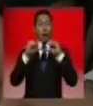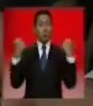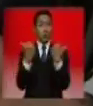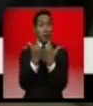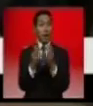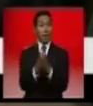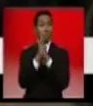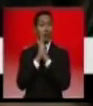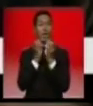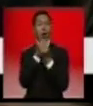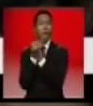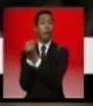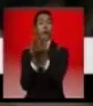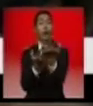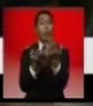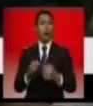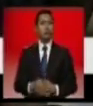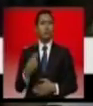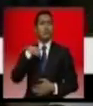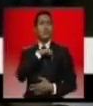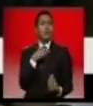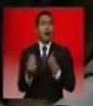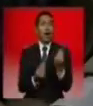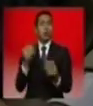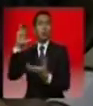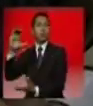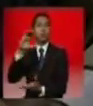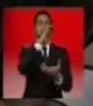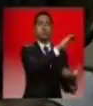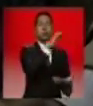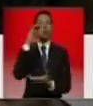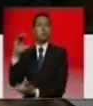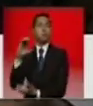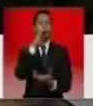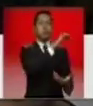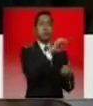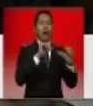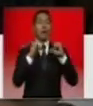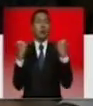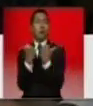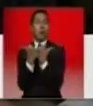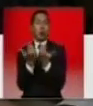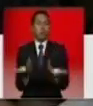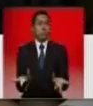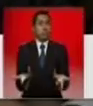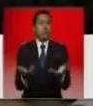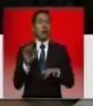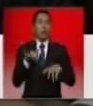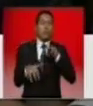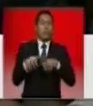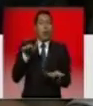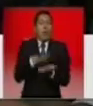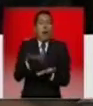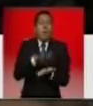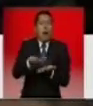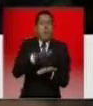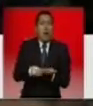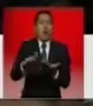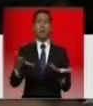más de 230 mil papeles, tuvimos que incrementar hasta con personal externo, máquinas externas para sacar copias. Ahora